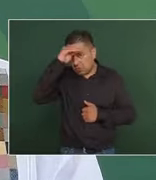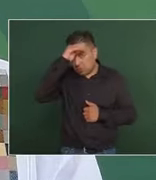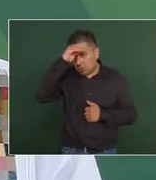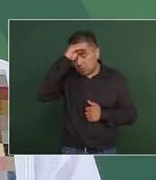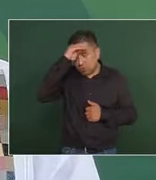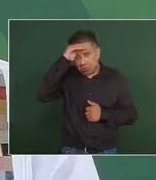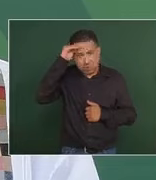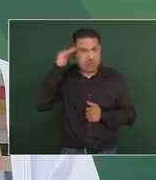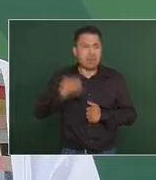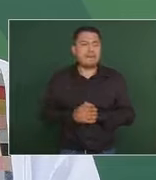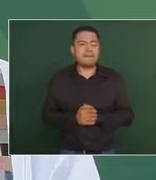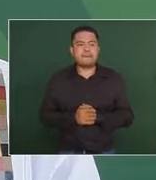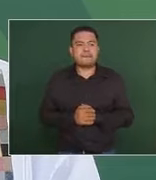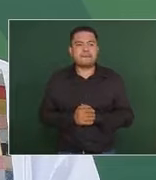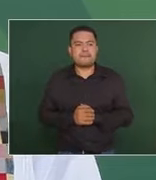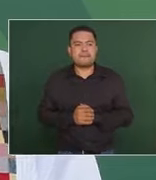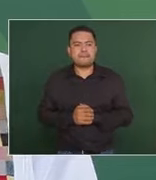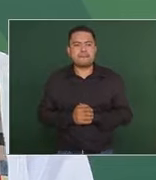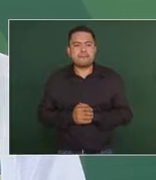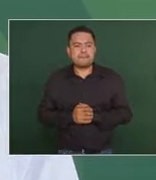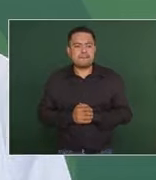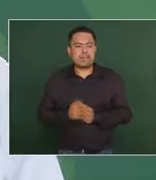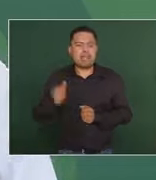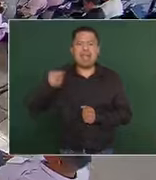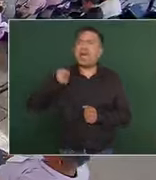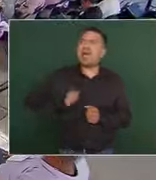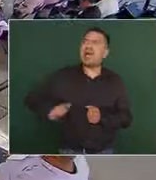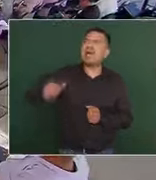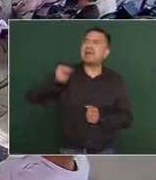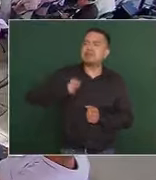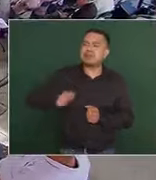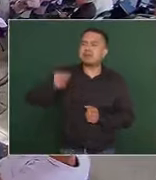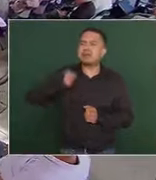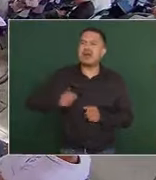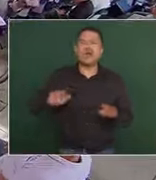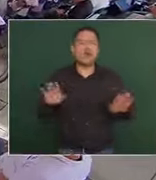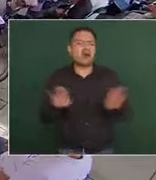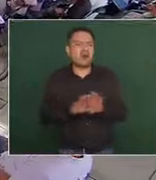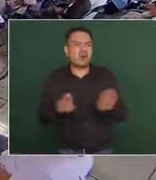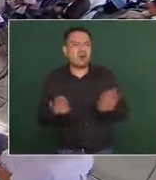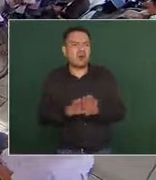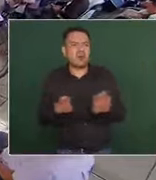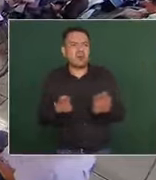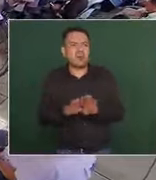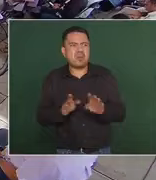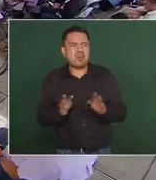conservadores, que antes, como